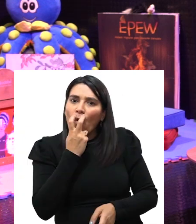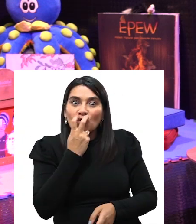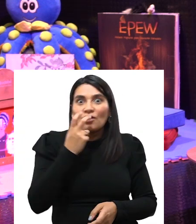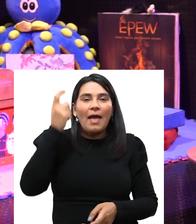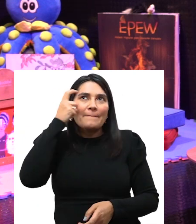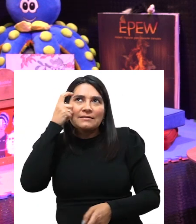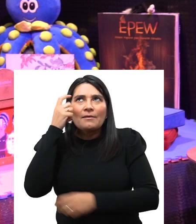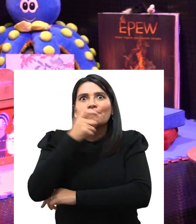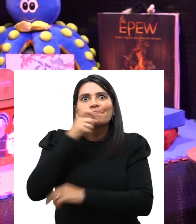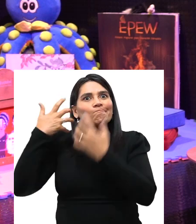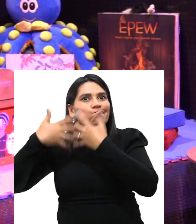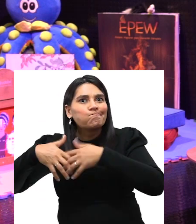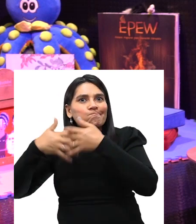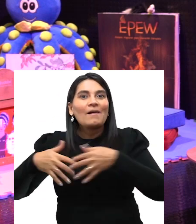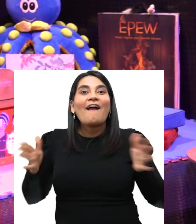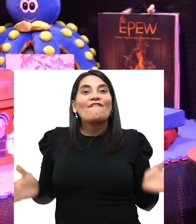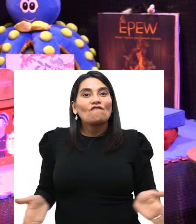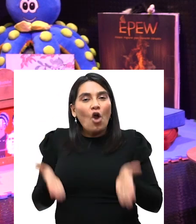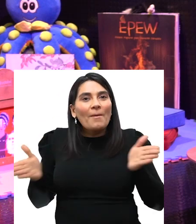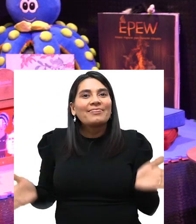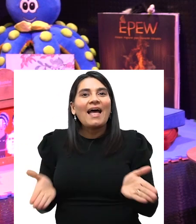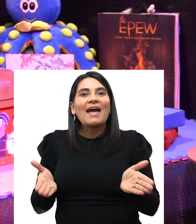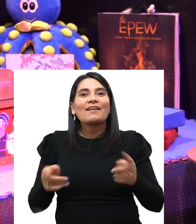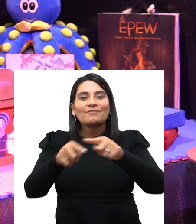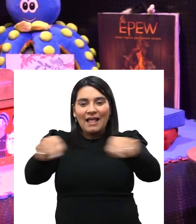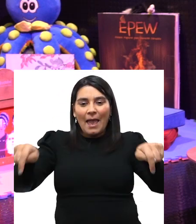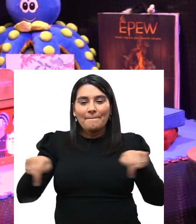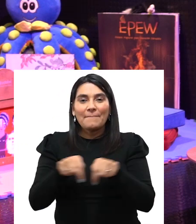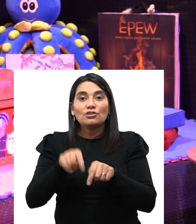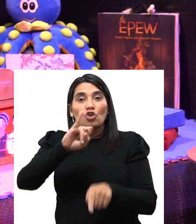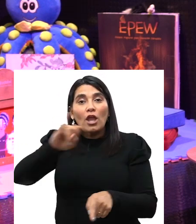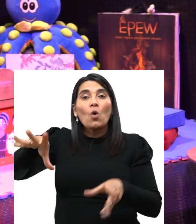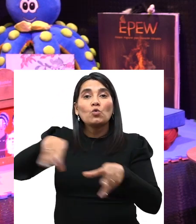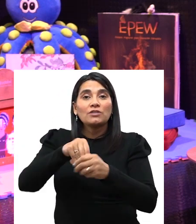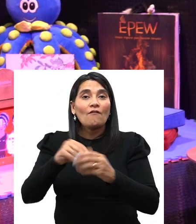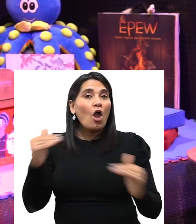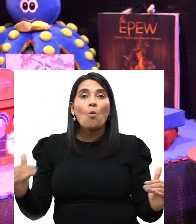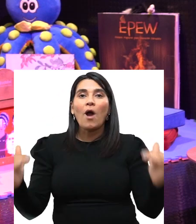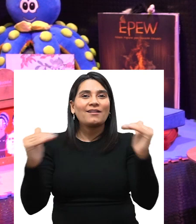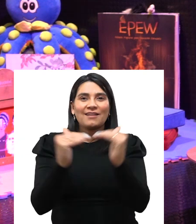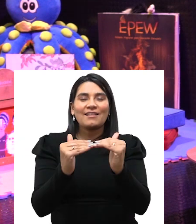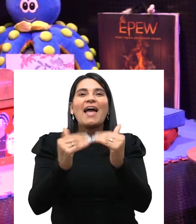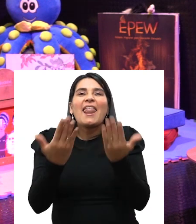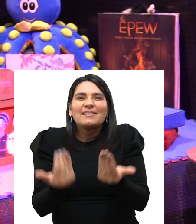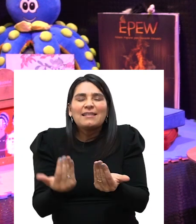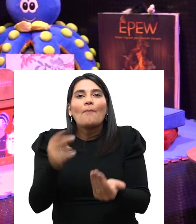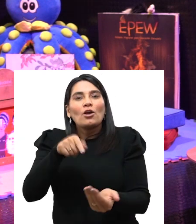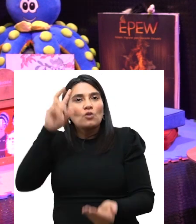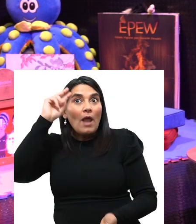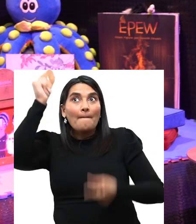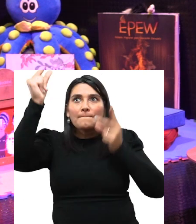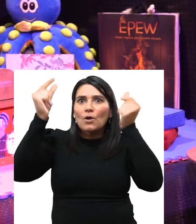crítico y fomentar, por supuesto, espacios inclusivos y equitativos. Necesitamos generar una propuesta que parte